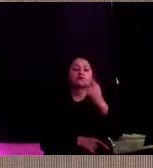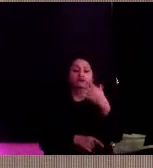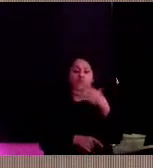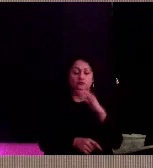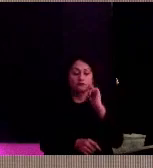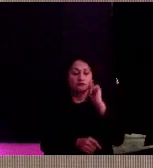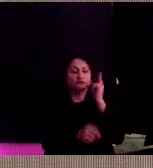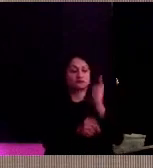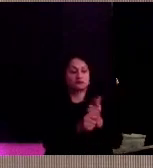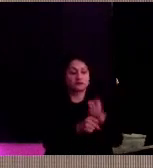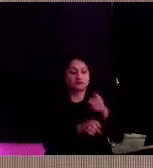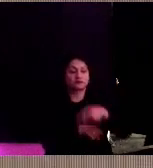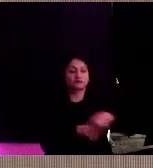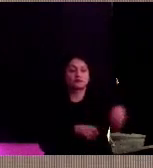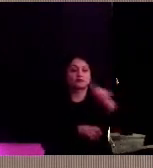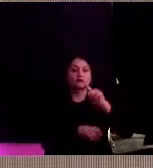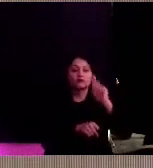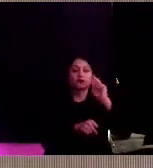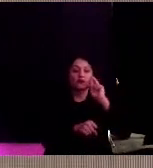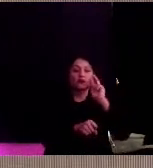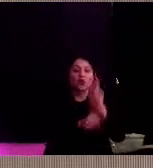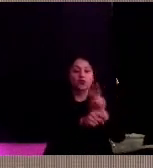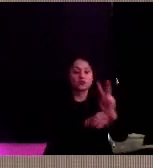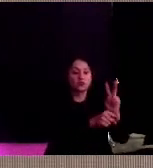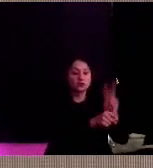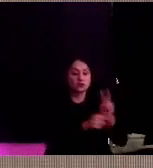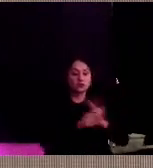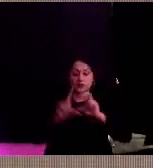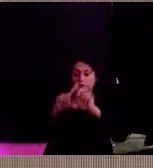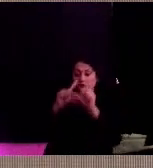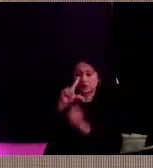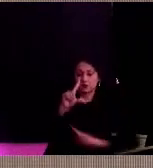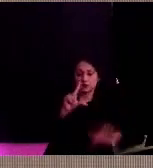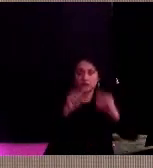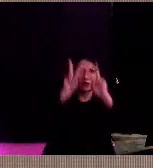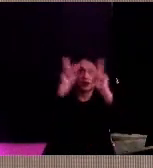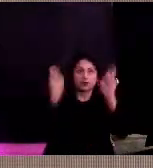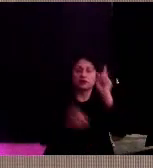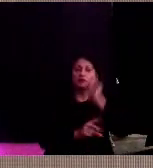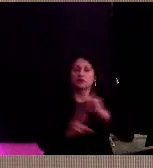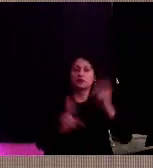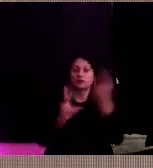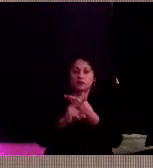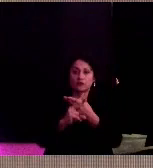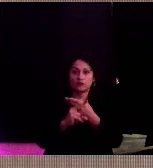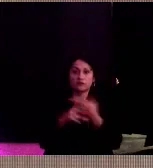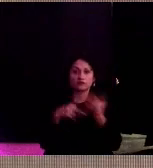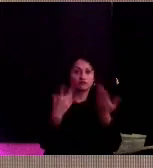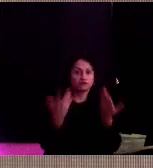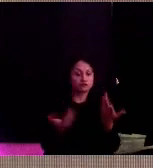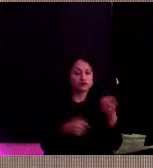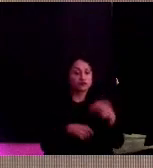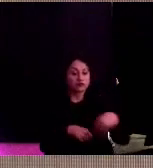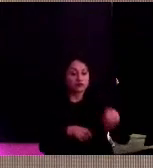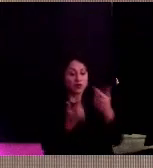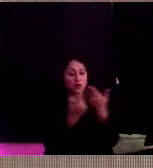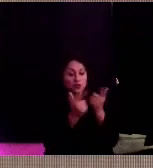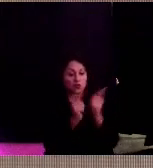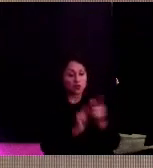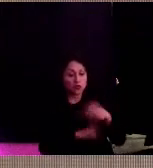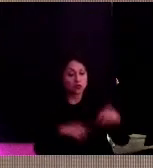el Observatorio Ciudadano Nacional del Feminicidio, que son pues